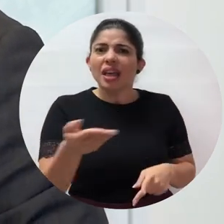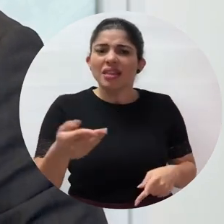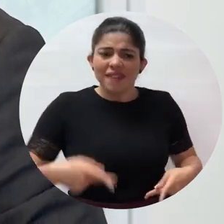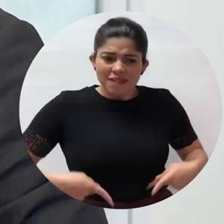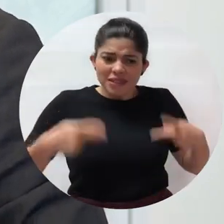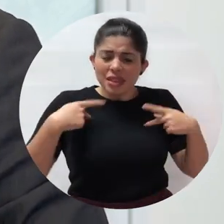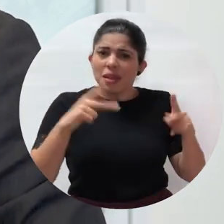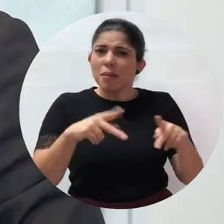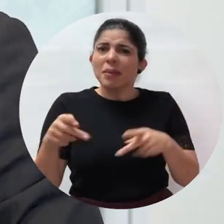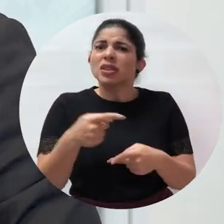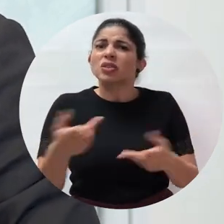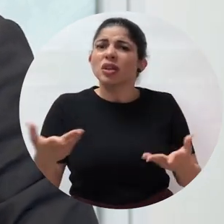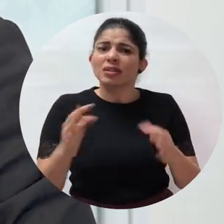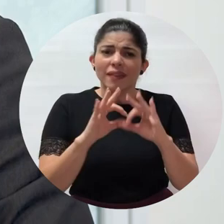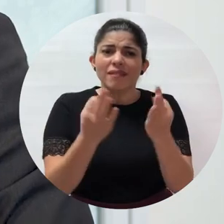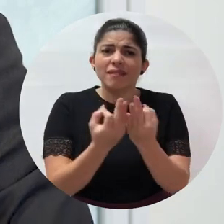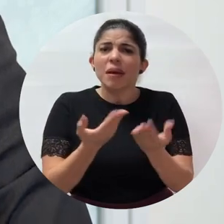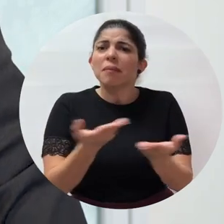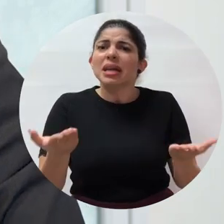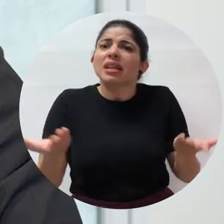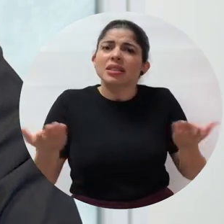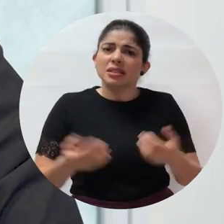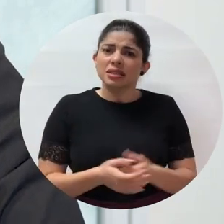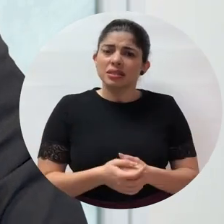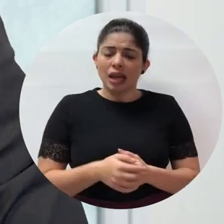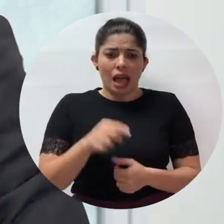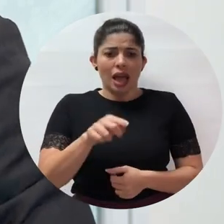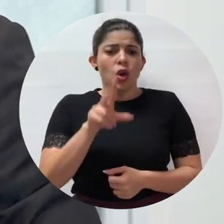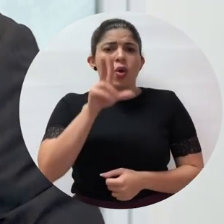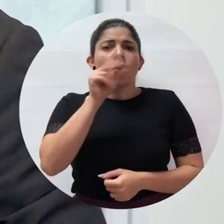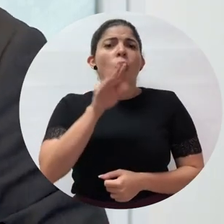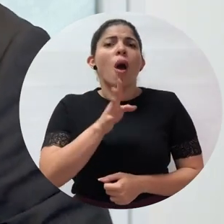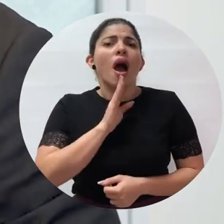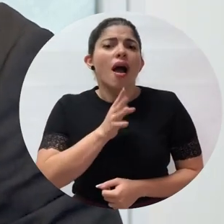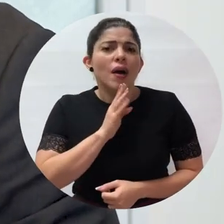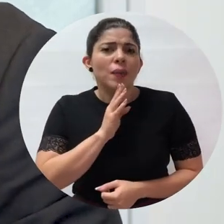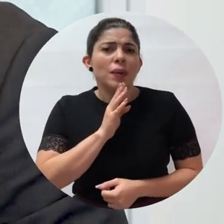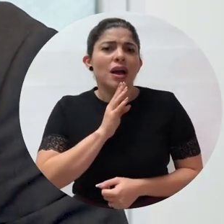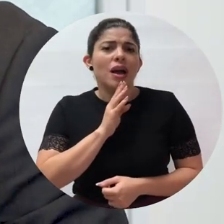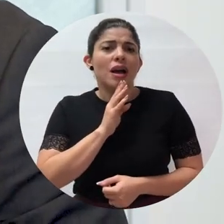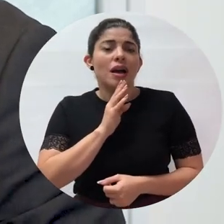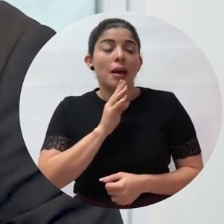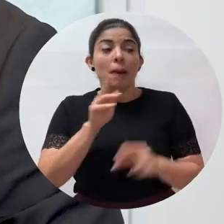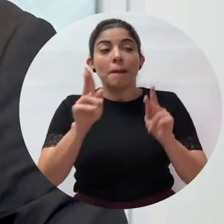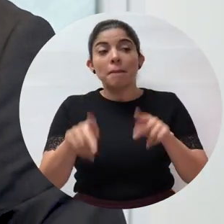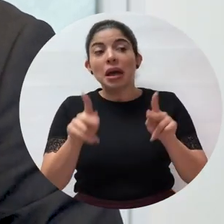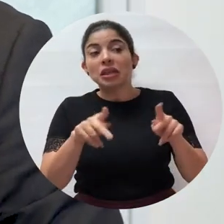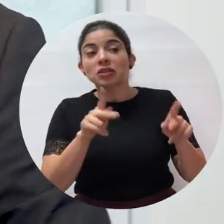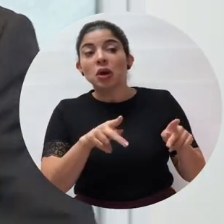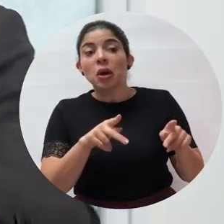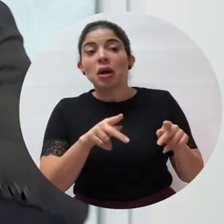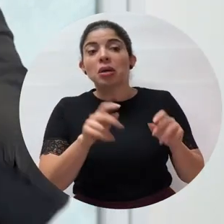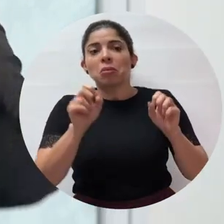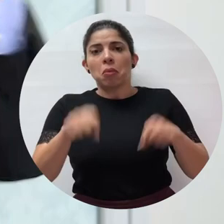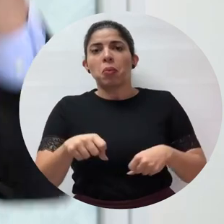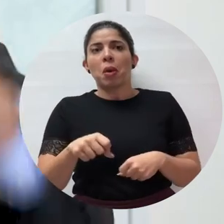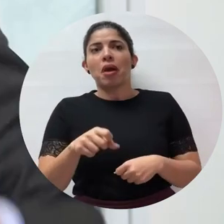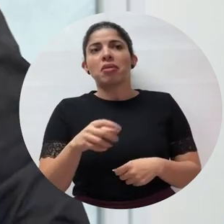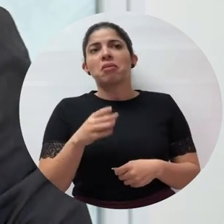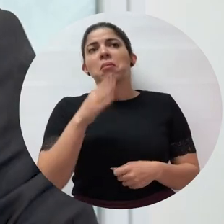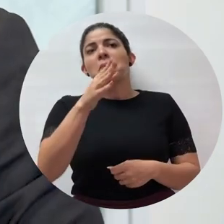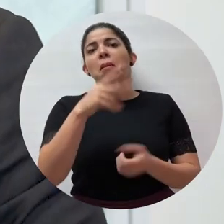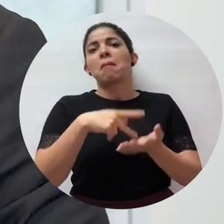gente? ¿Y las vidas de las personas? ¿Y las familias? Y aquí no estamos hablando de aquellas personas que pueden ir a